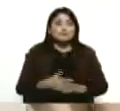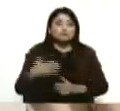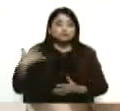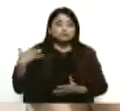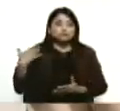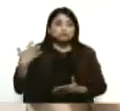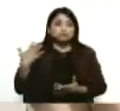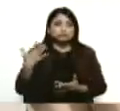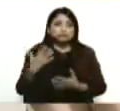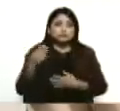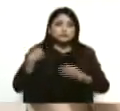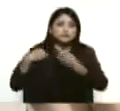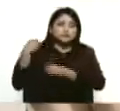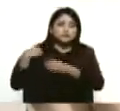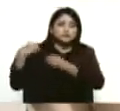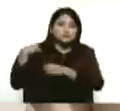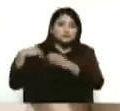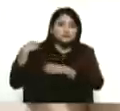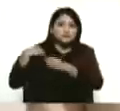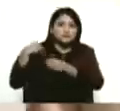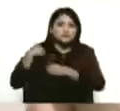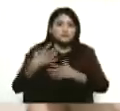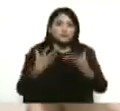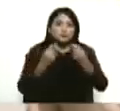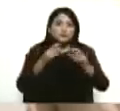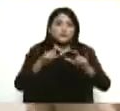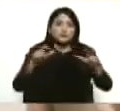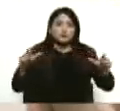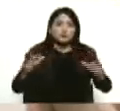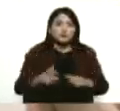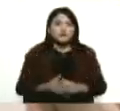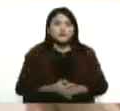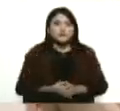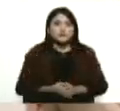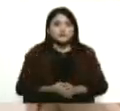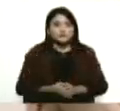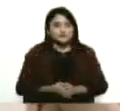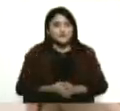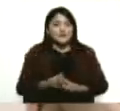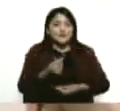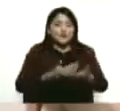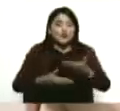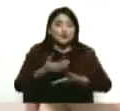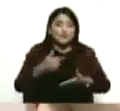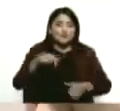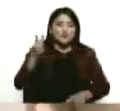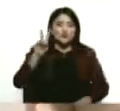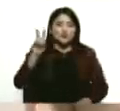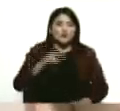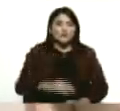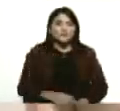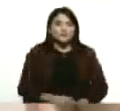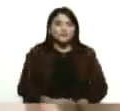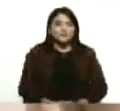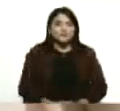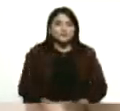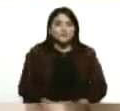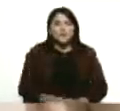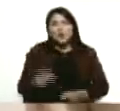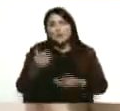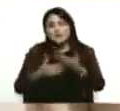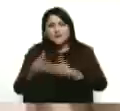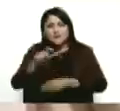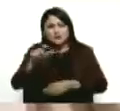largamente solicitado por muchos representantes de la vida económica de Venezuela, por pequeños